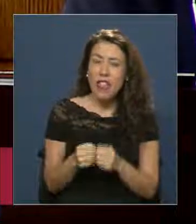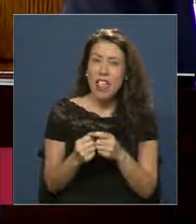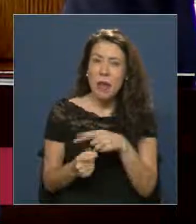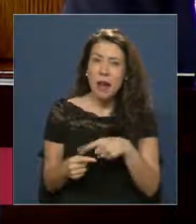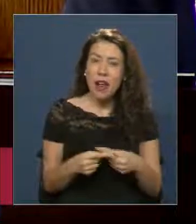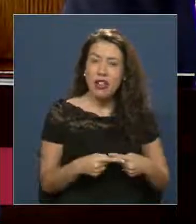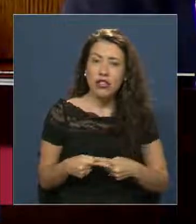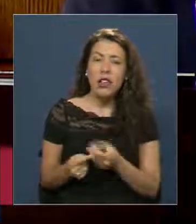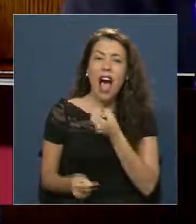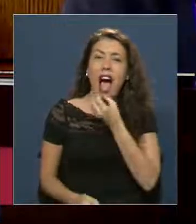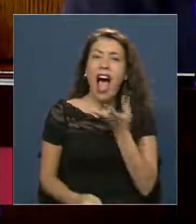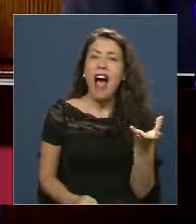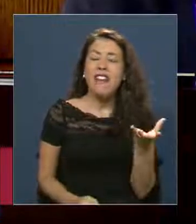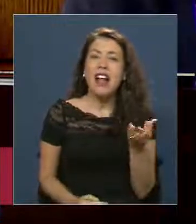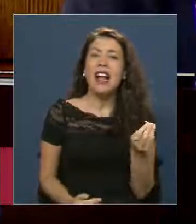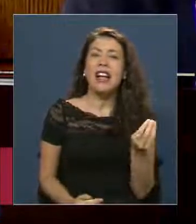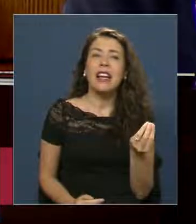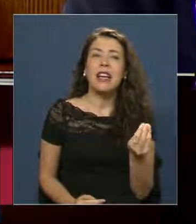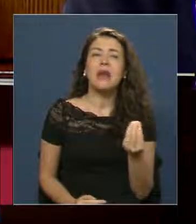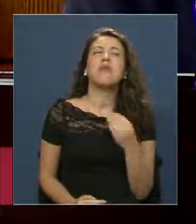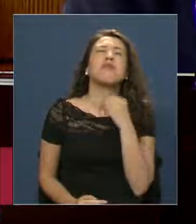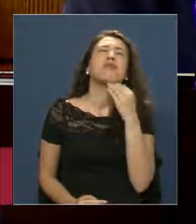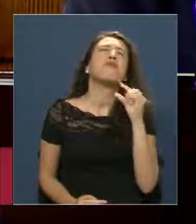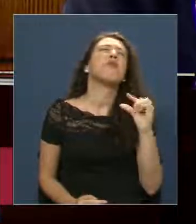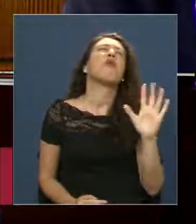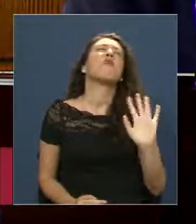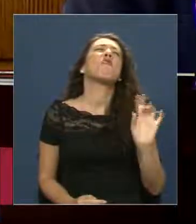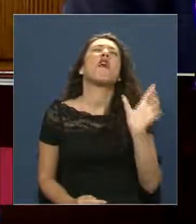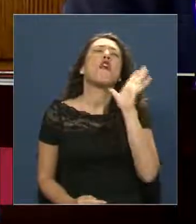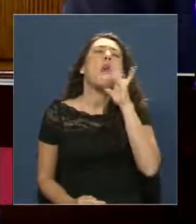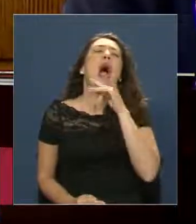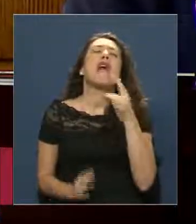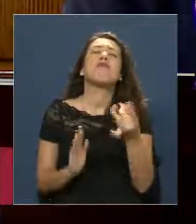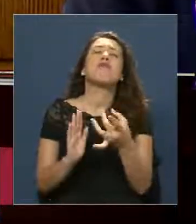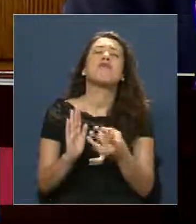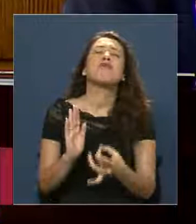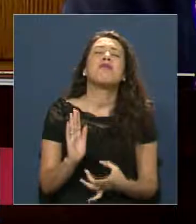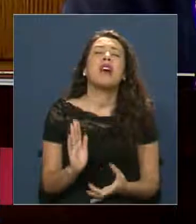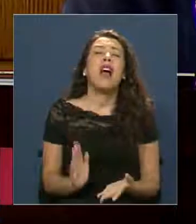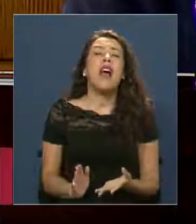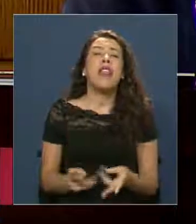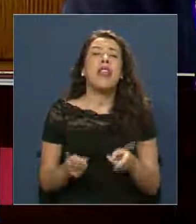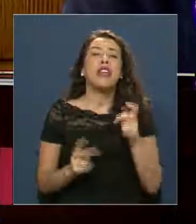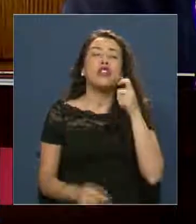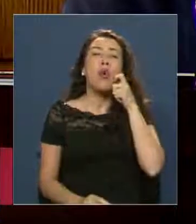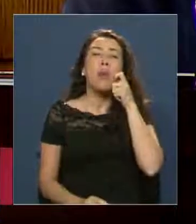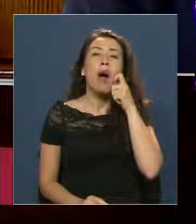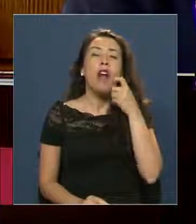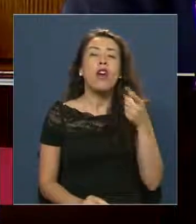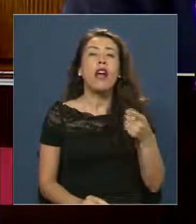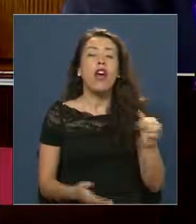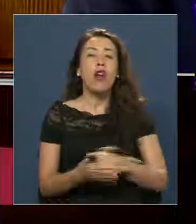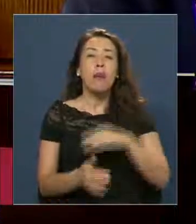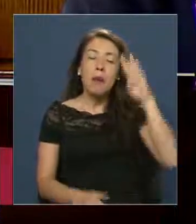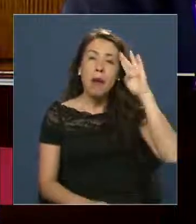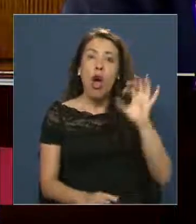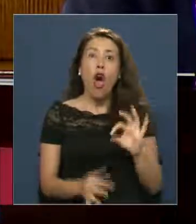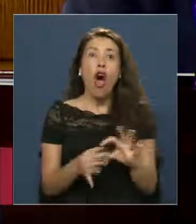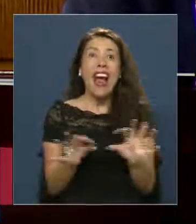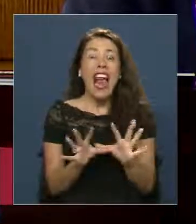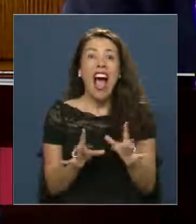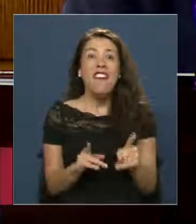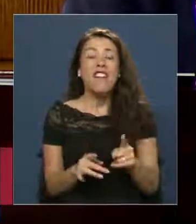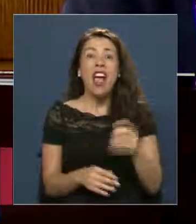sociedad decir que minimizar o justificar las violaciones de derechos humanos en Chile en la dictadura que los horrores de la narcodictadura